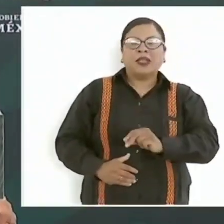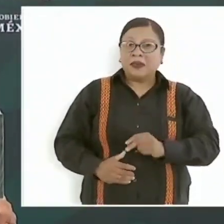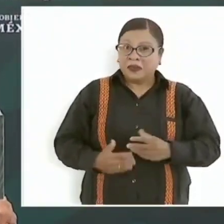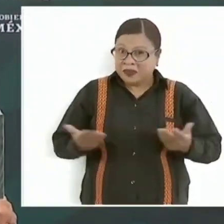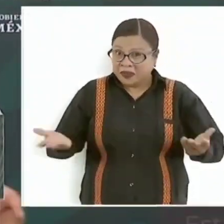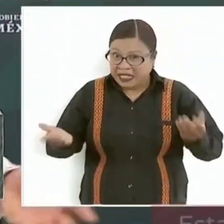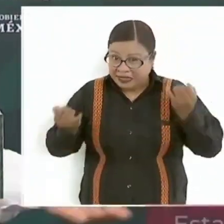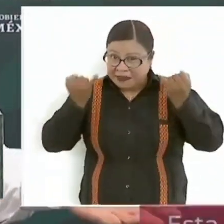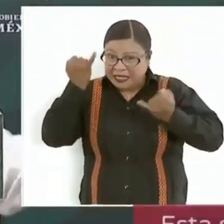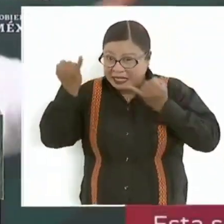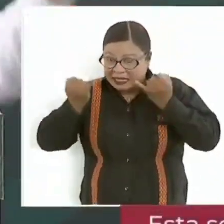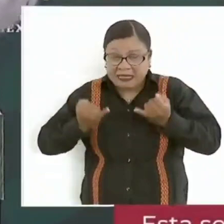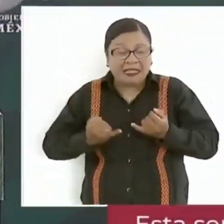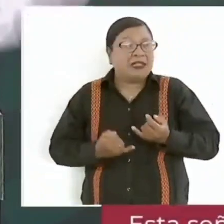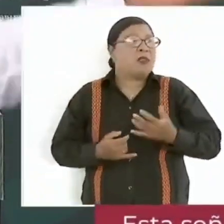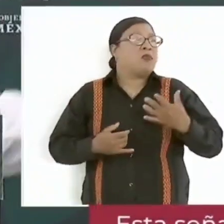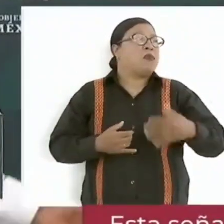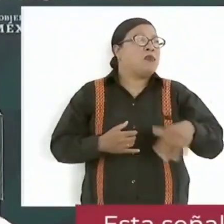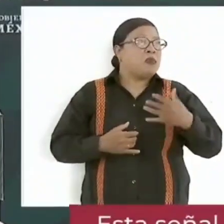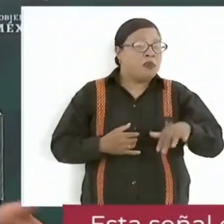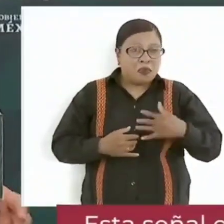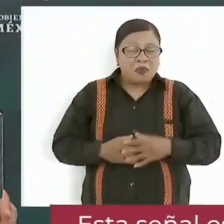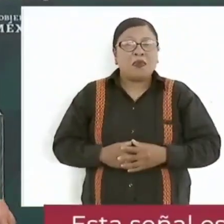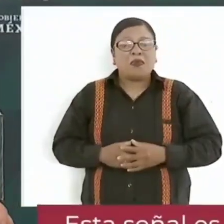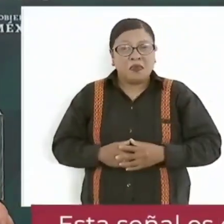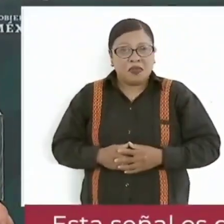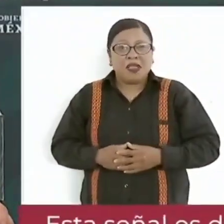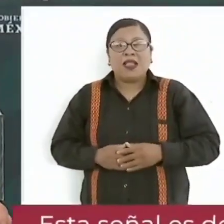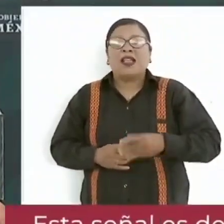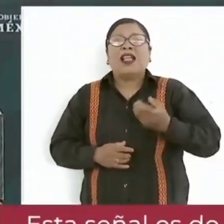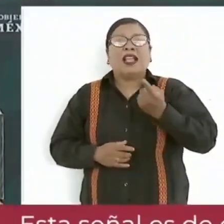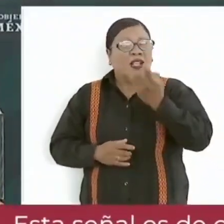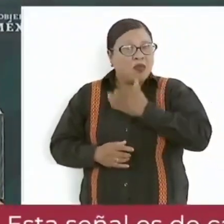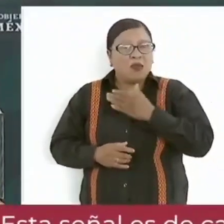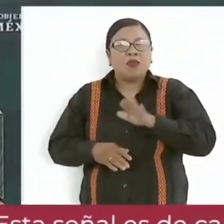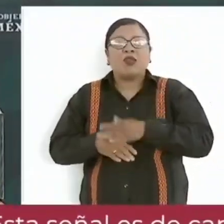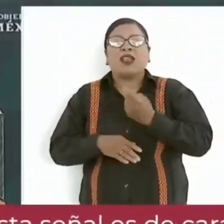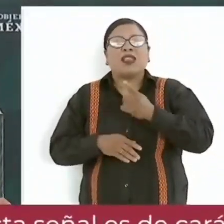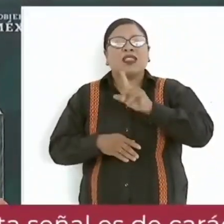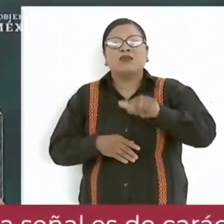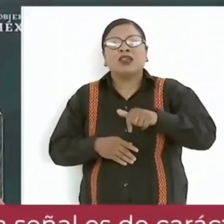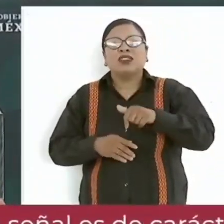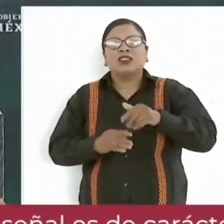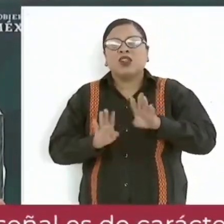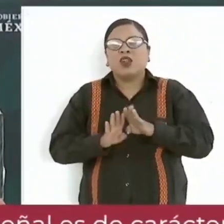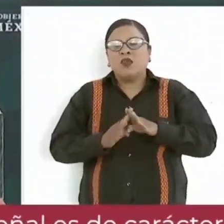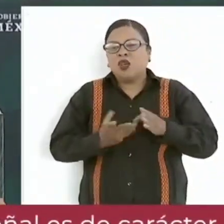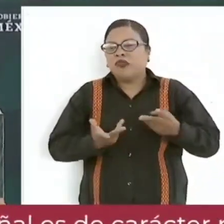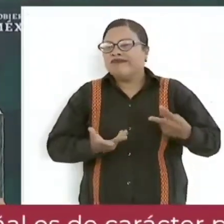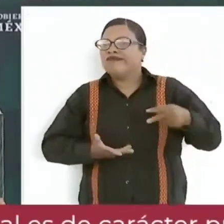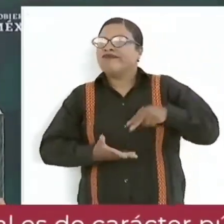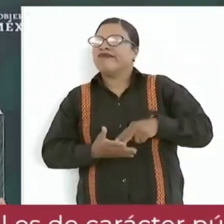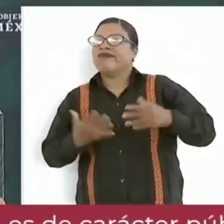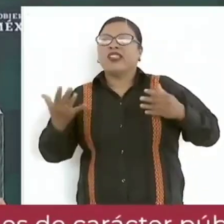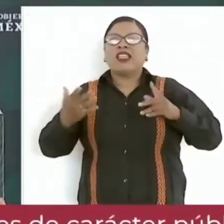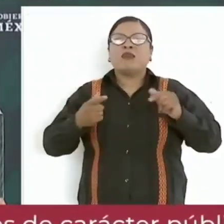dicha! Porque luego se echan a perder. Hay quienes se suben a un ladrillo y se